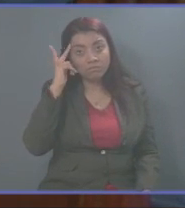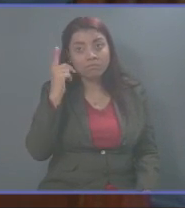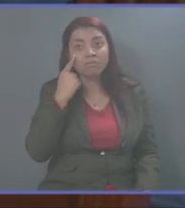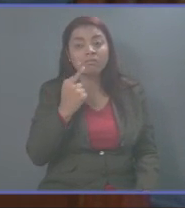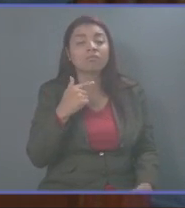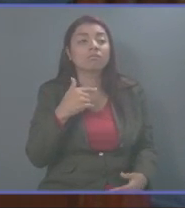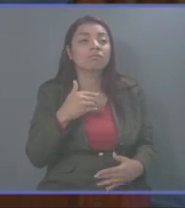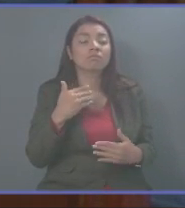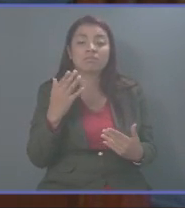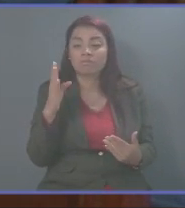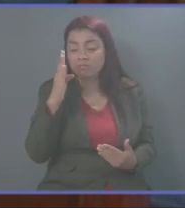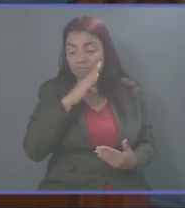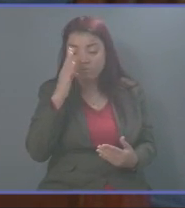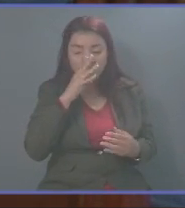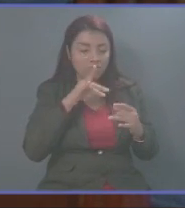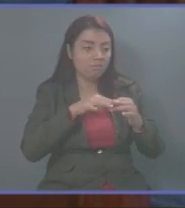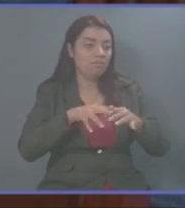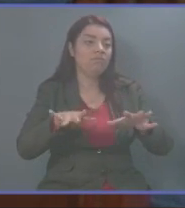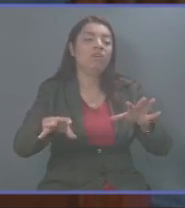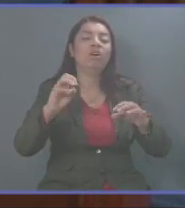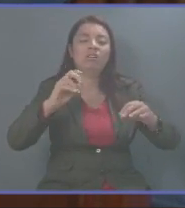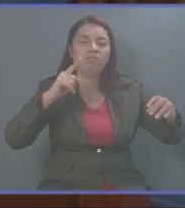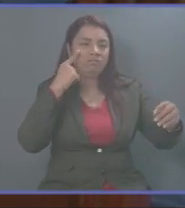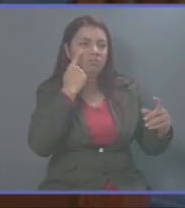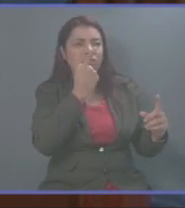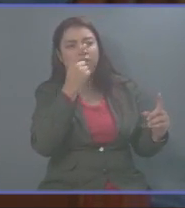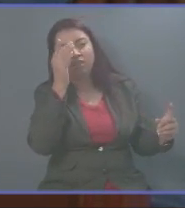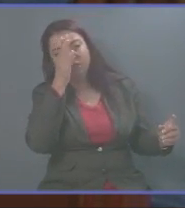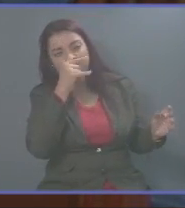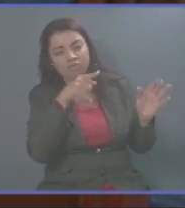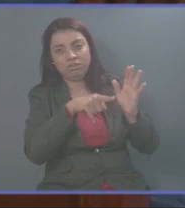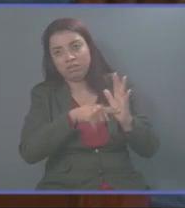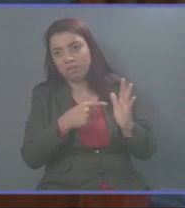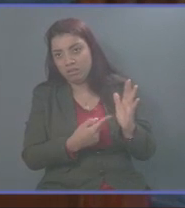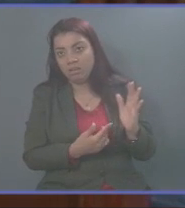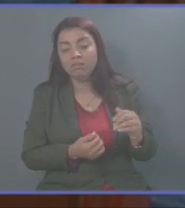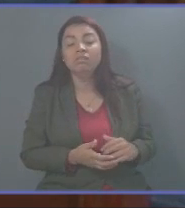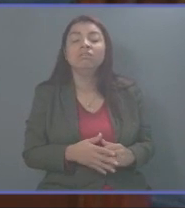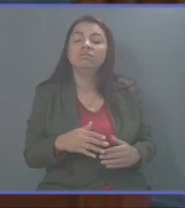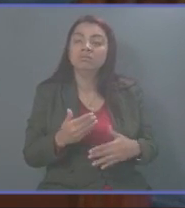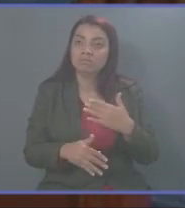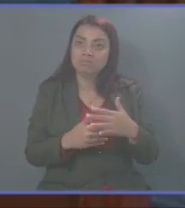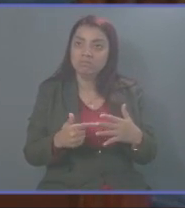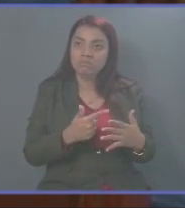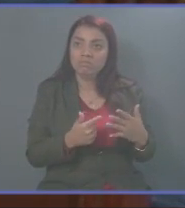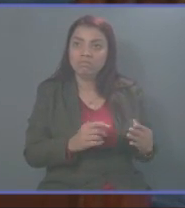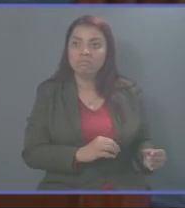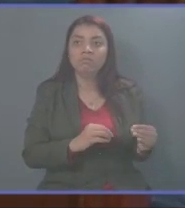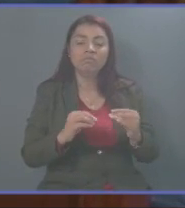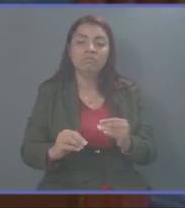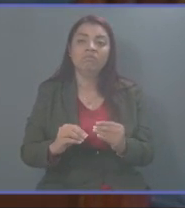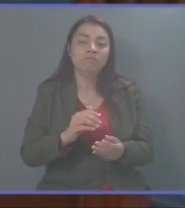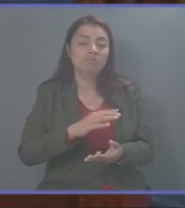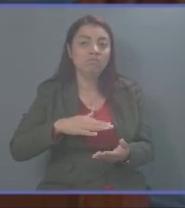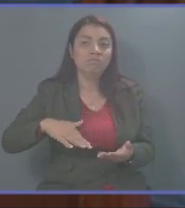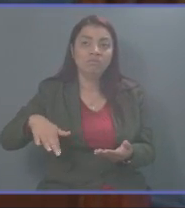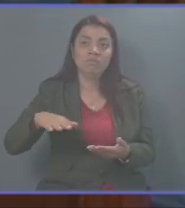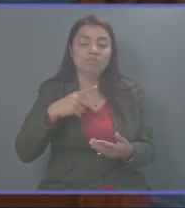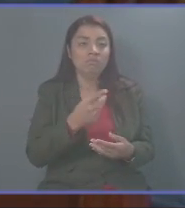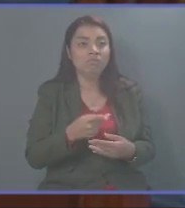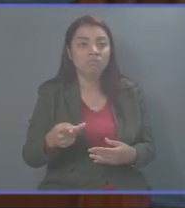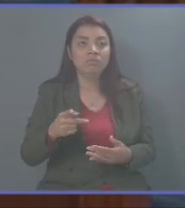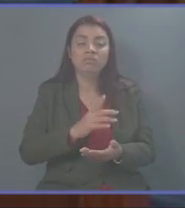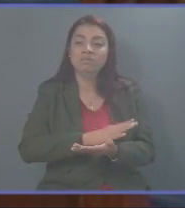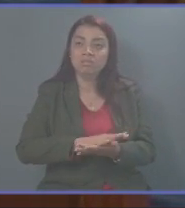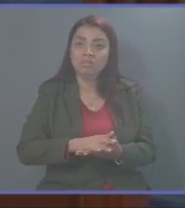los malos olores o impactos visuales negativos. Literal D, implementar el uso de alternativas de producción más limpia y de manejo